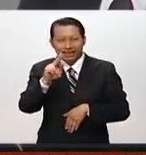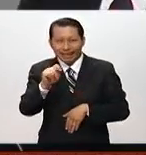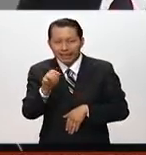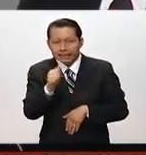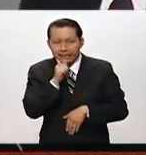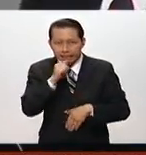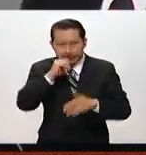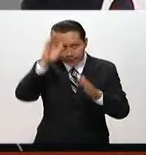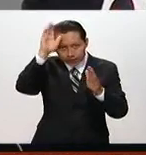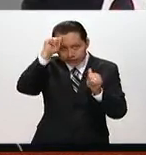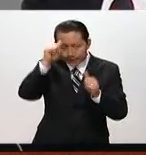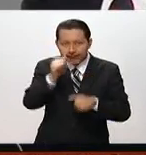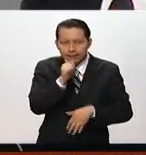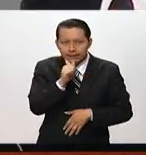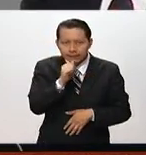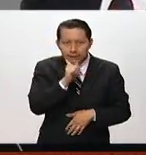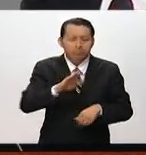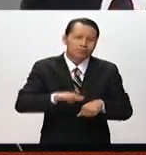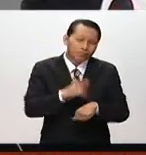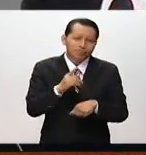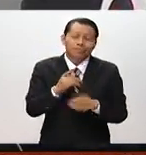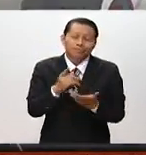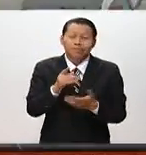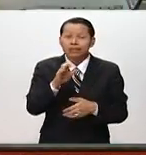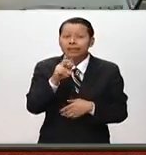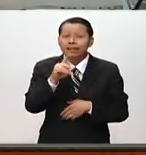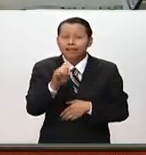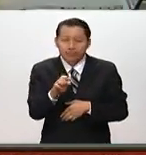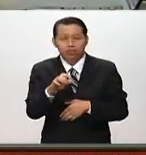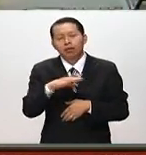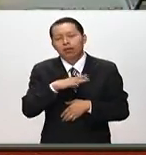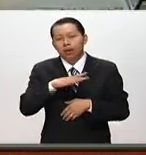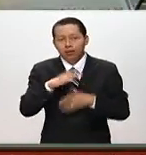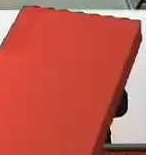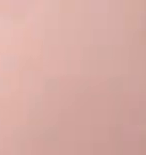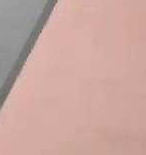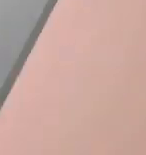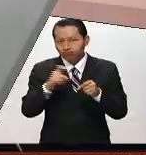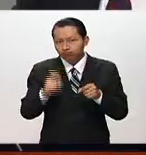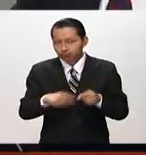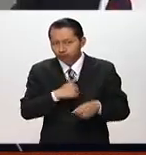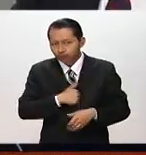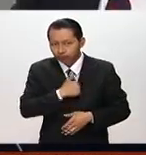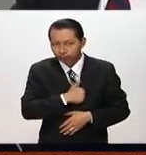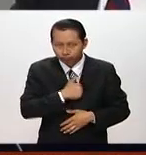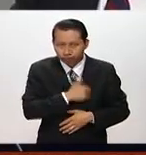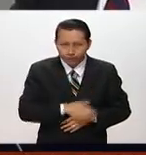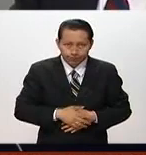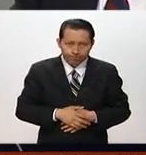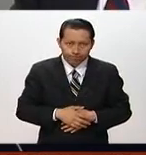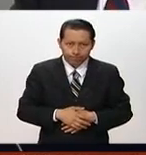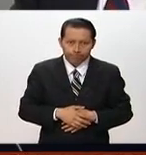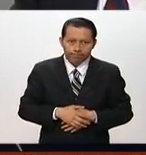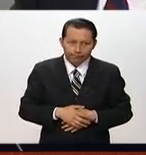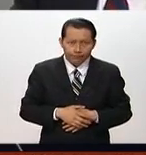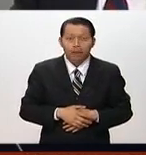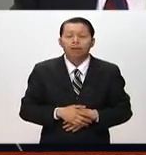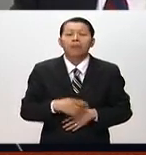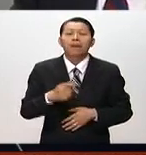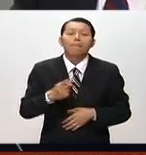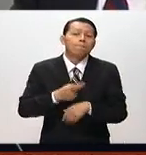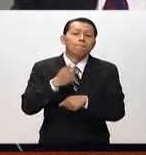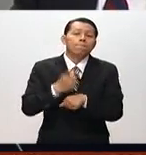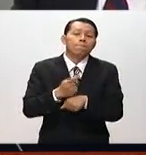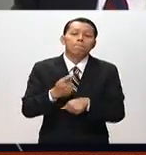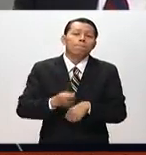disidencia magisterial se haya autoexcluido de este proceso. Por primera vez, esto